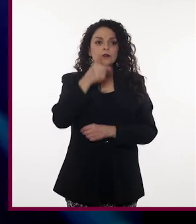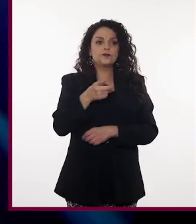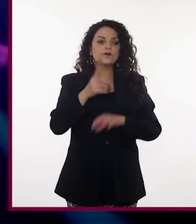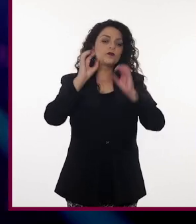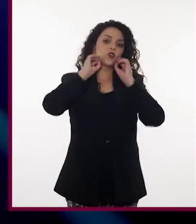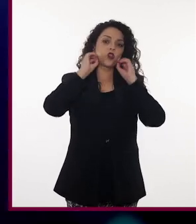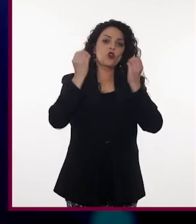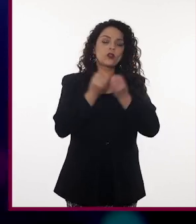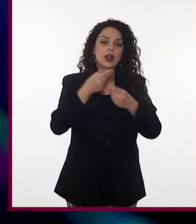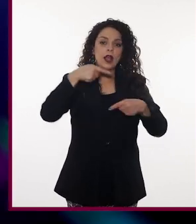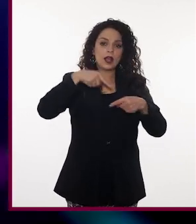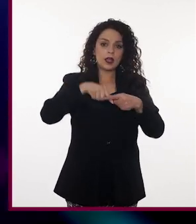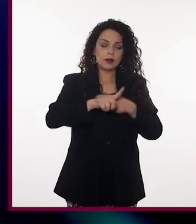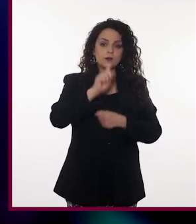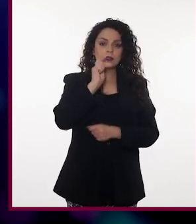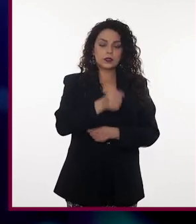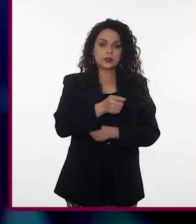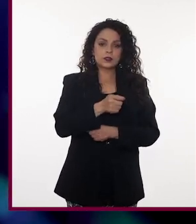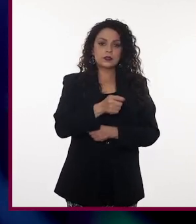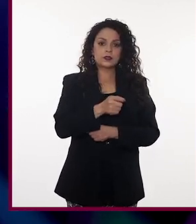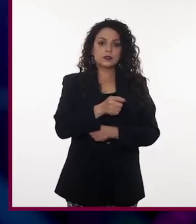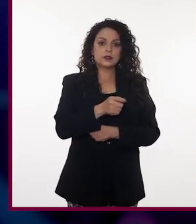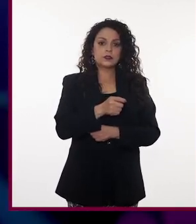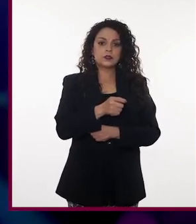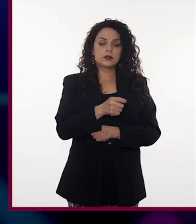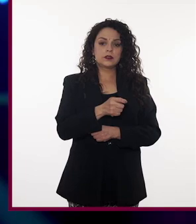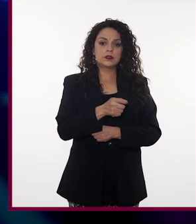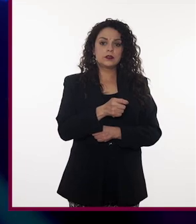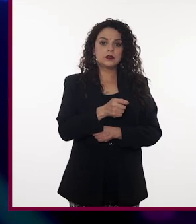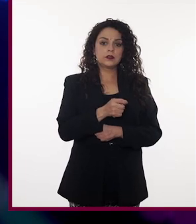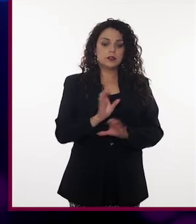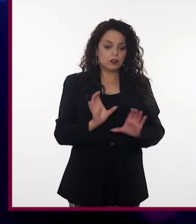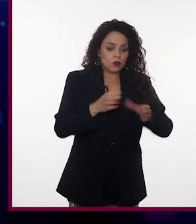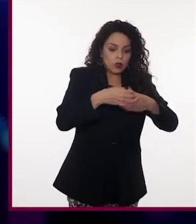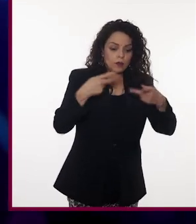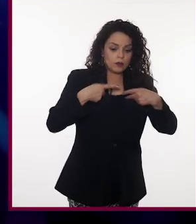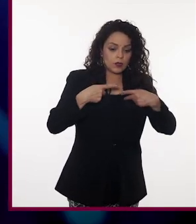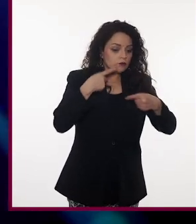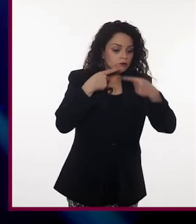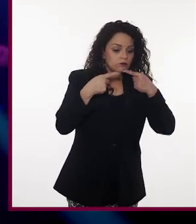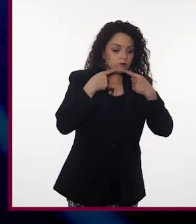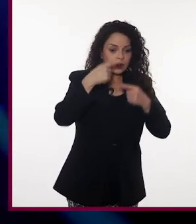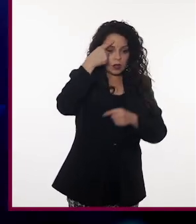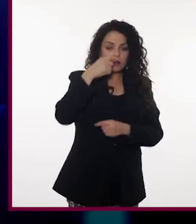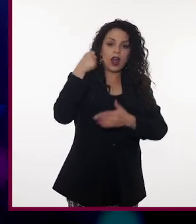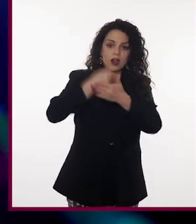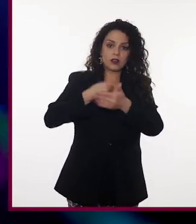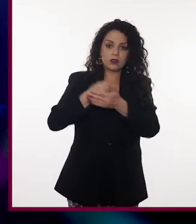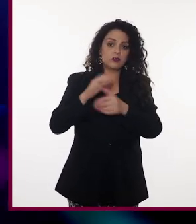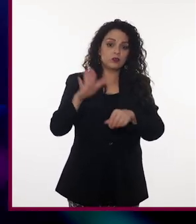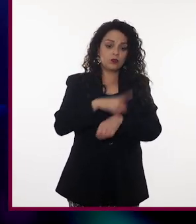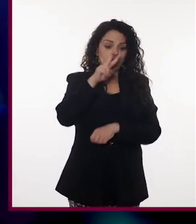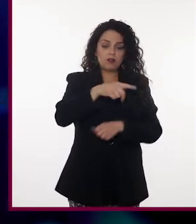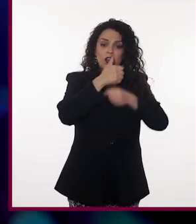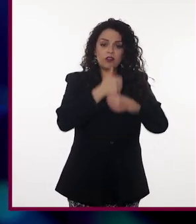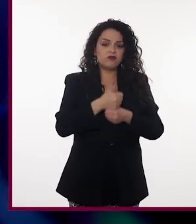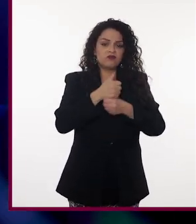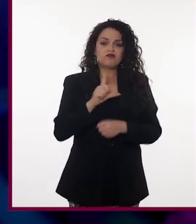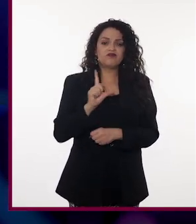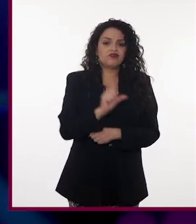organizaciones que han empezado a surgir ante pues la precariedad laboral. Lo esencial sería empezar